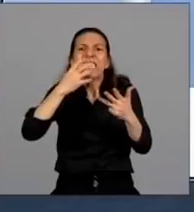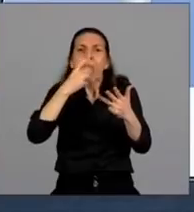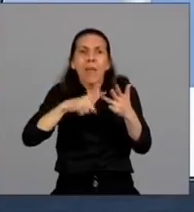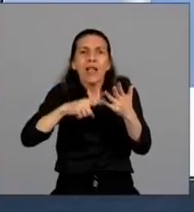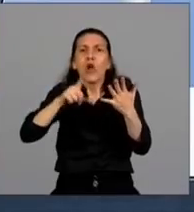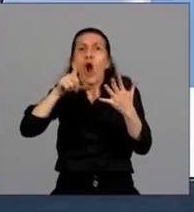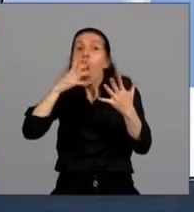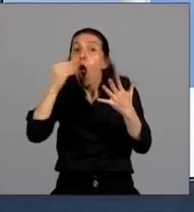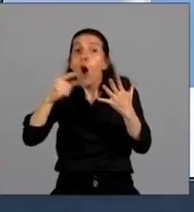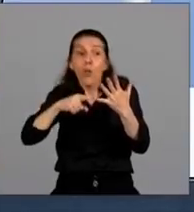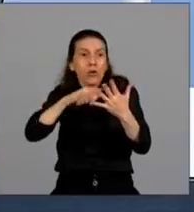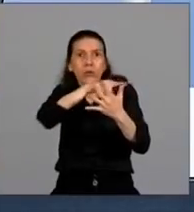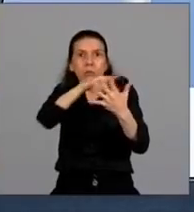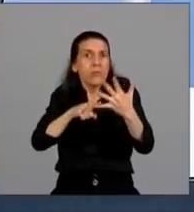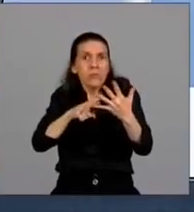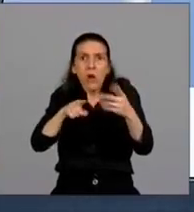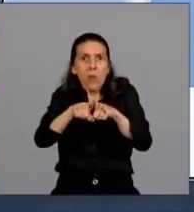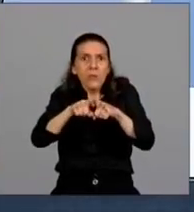exento.